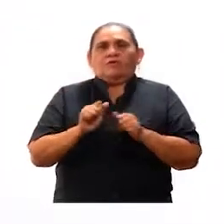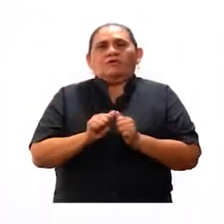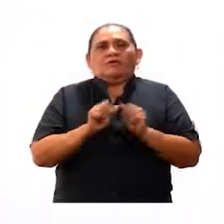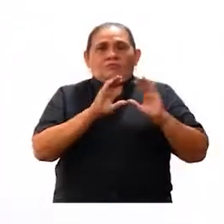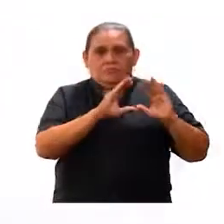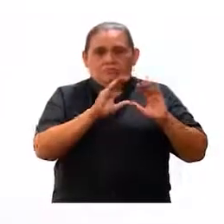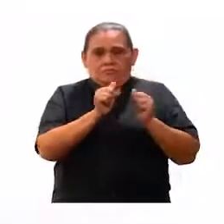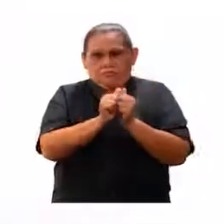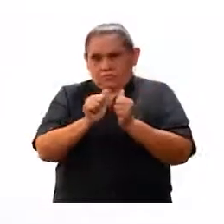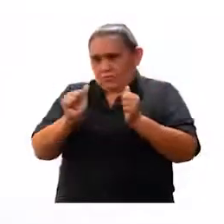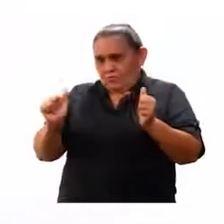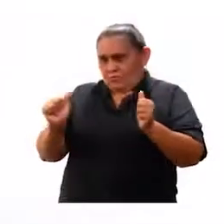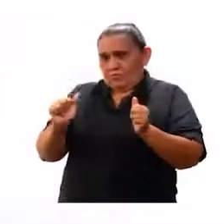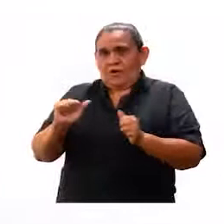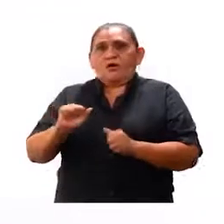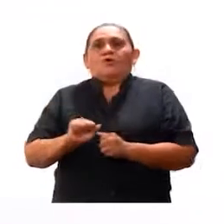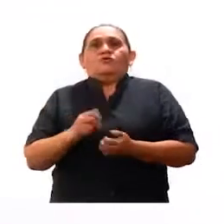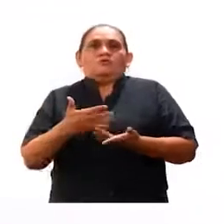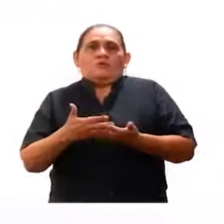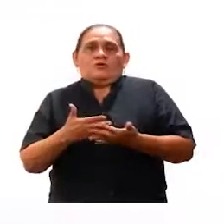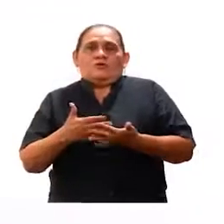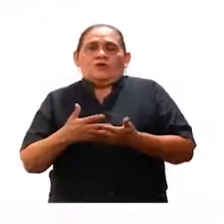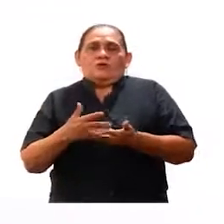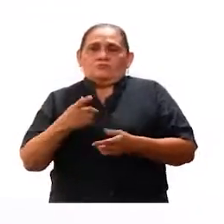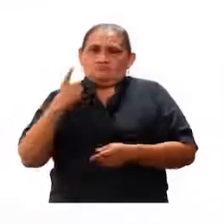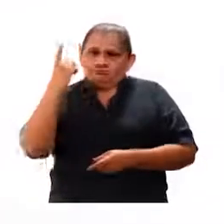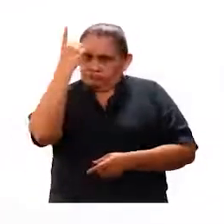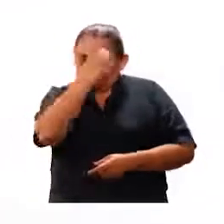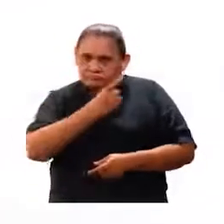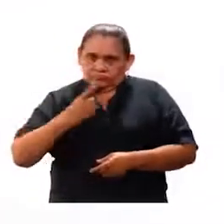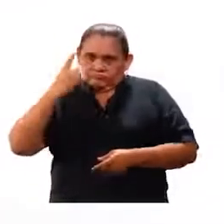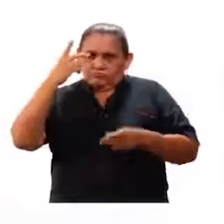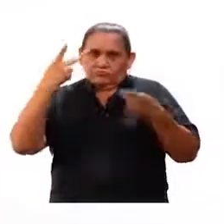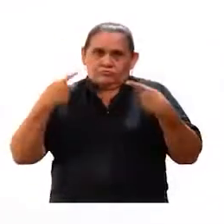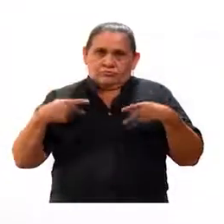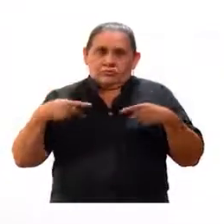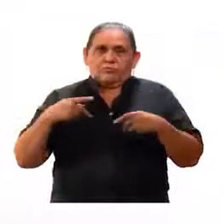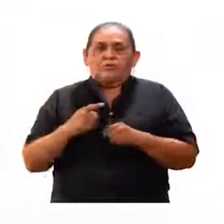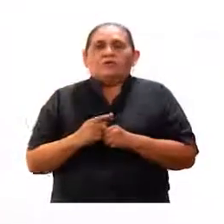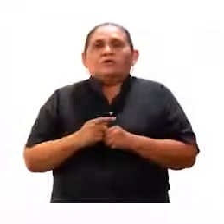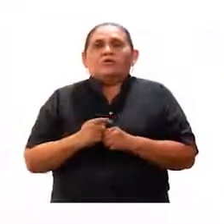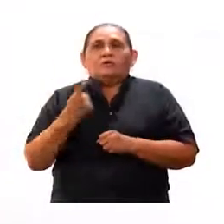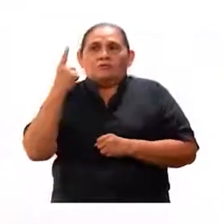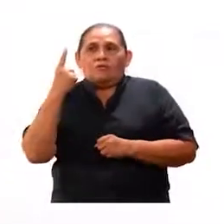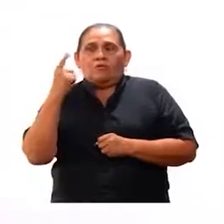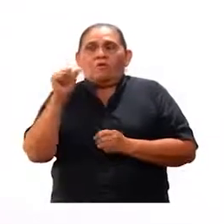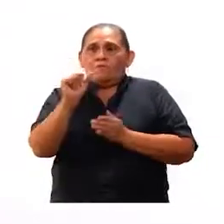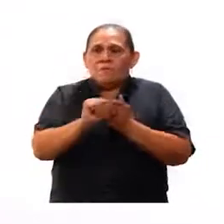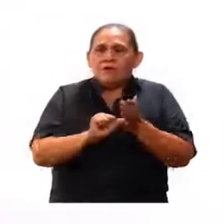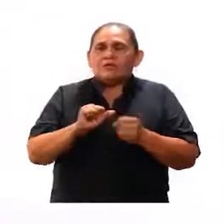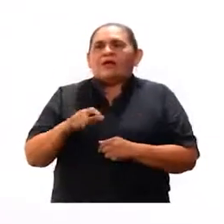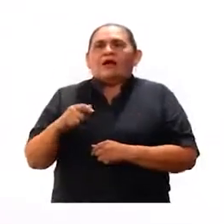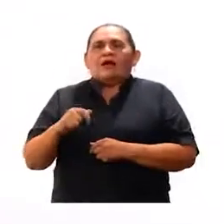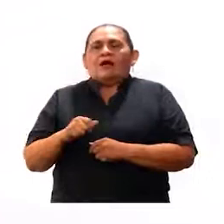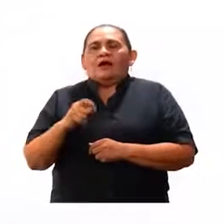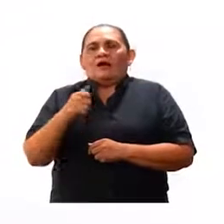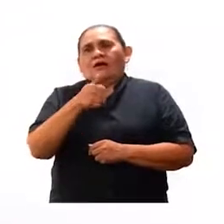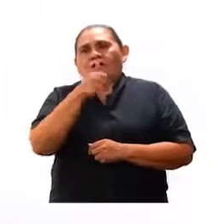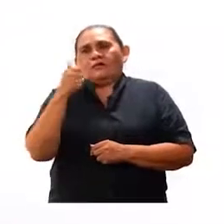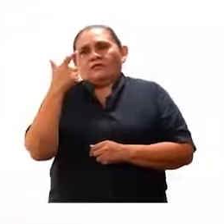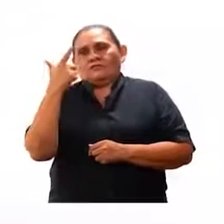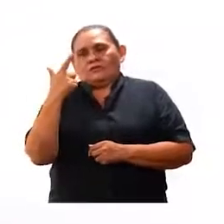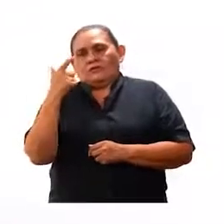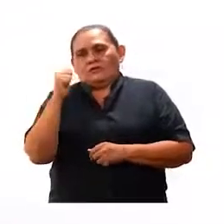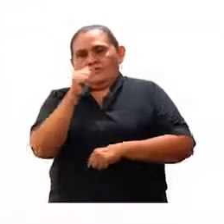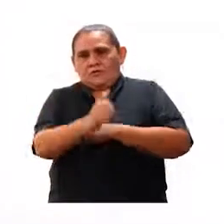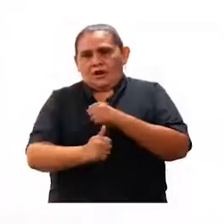aislamiento total. Hay otros pacientes en la espera de diagnóstico. El rango de edad de los casos es de 1 mes a 107 años. Los indicadores